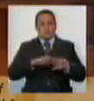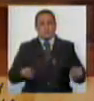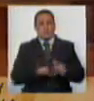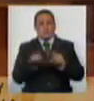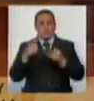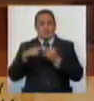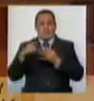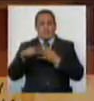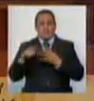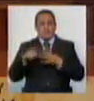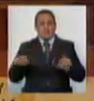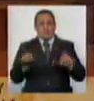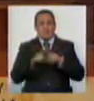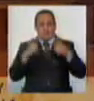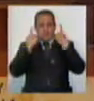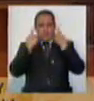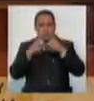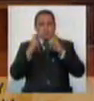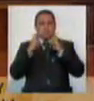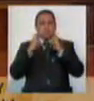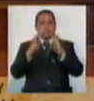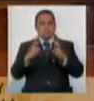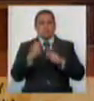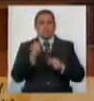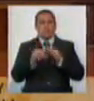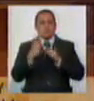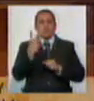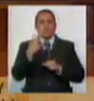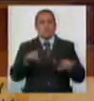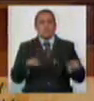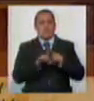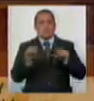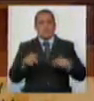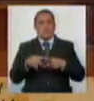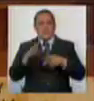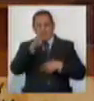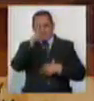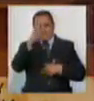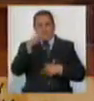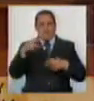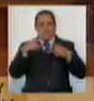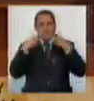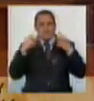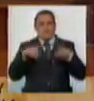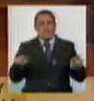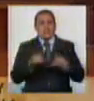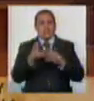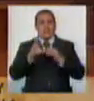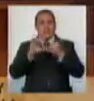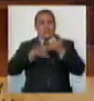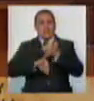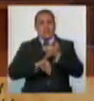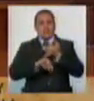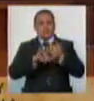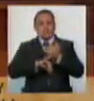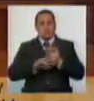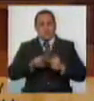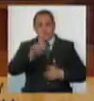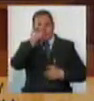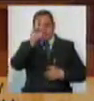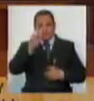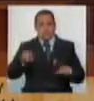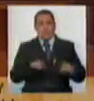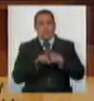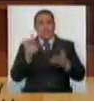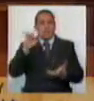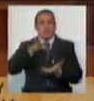entre otros, la línea 2 del metro, la longitudinal de la sierra, el gasoducto surperuano, el